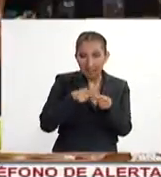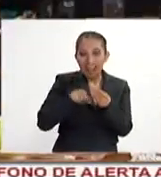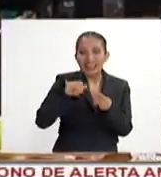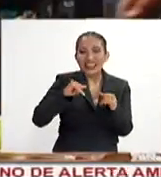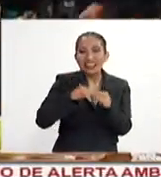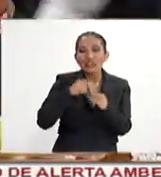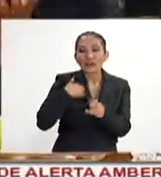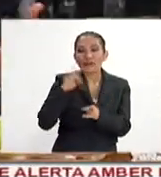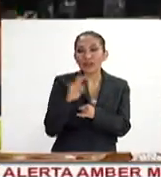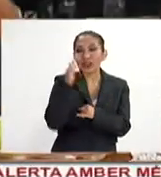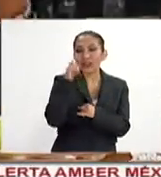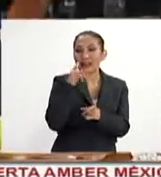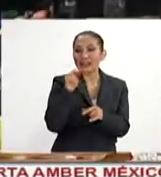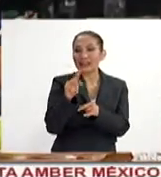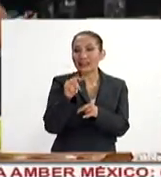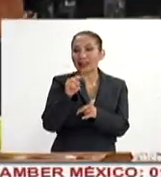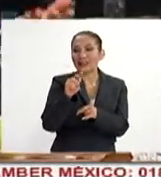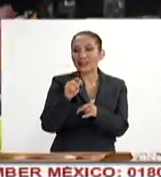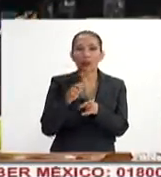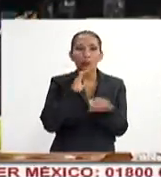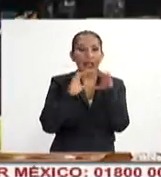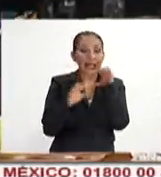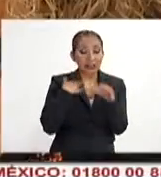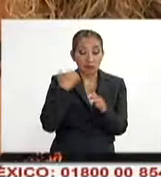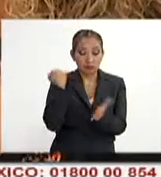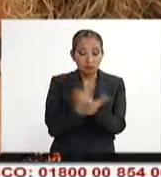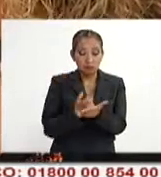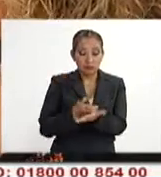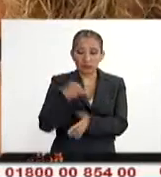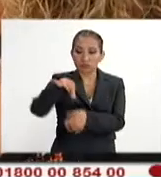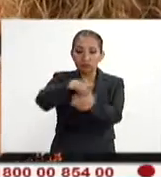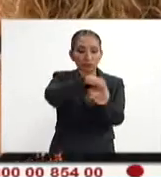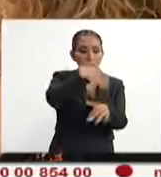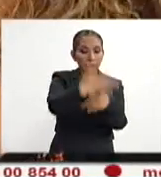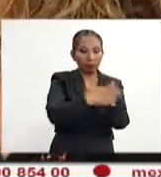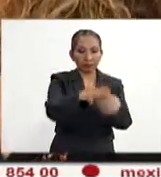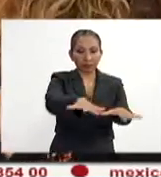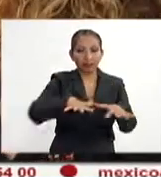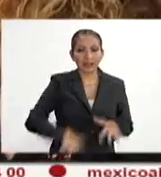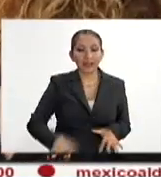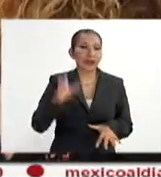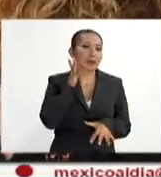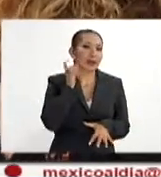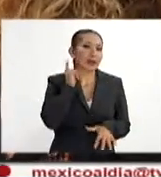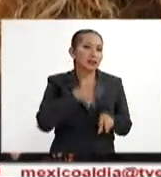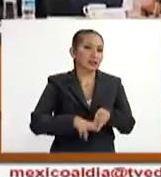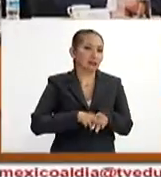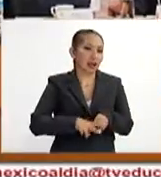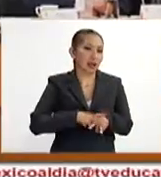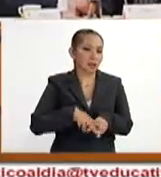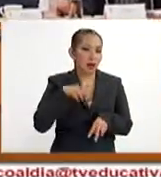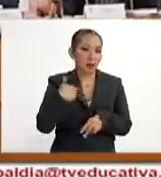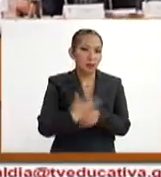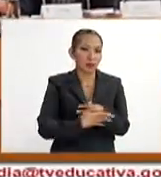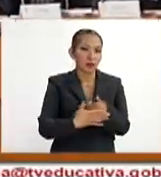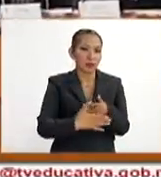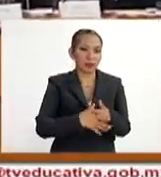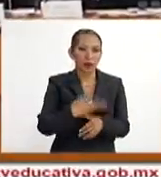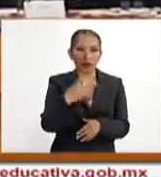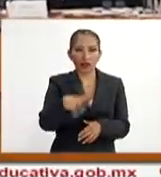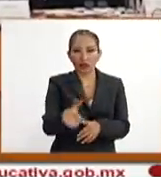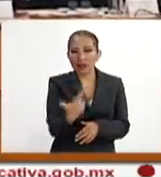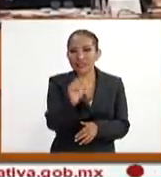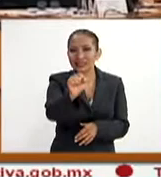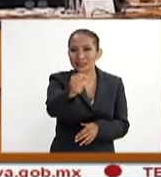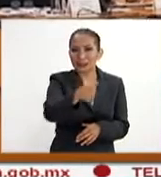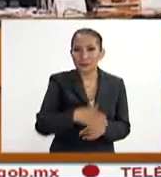y del Instituto Federal de Telecomunicaciones. El dictamen se votará en el Pleno del Palacio Legislativo de San Lázaro el próximo 12